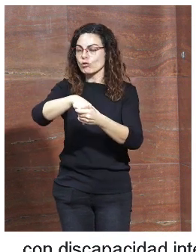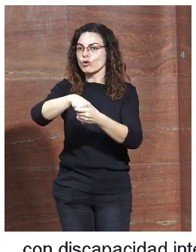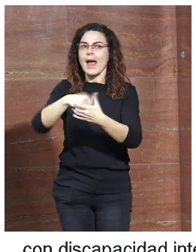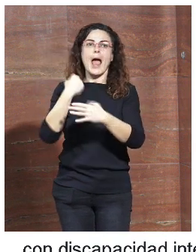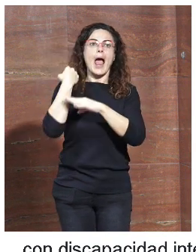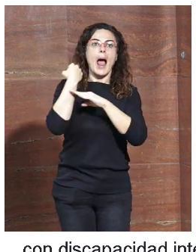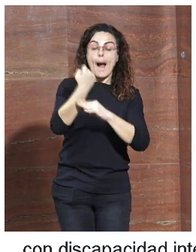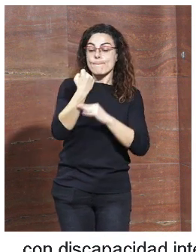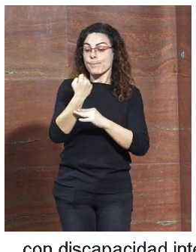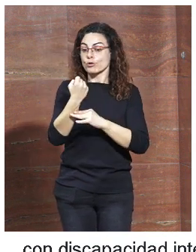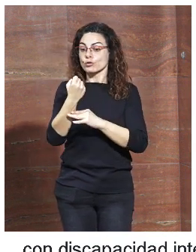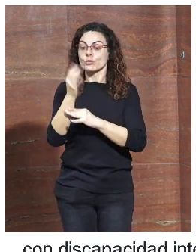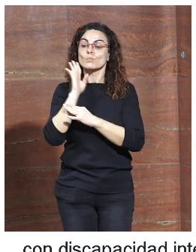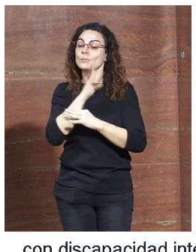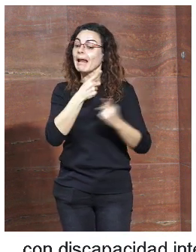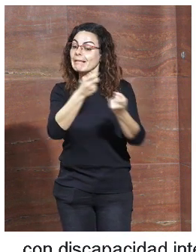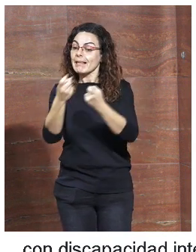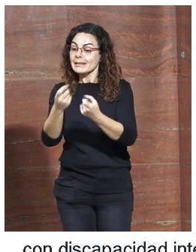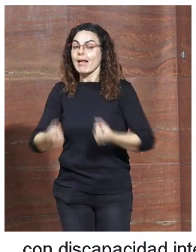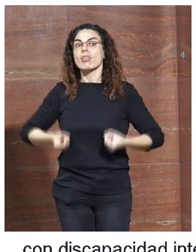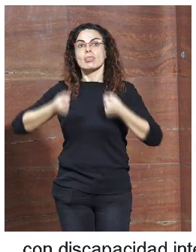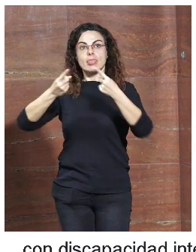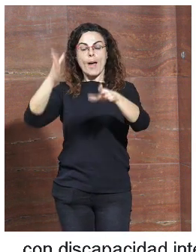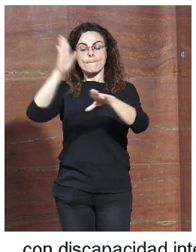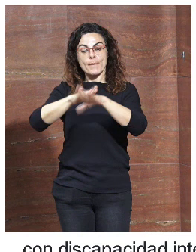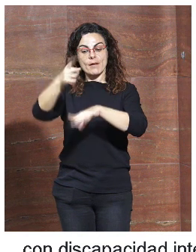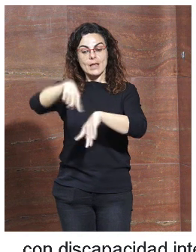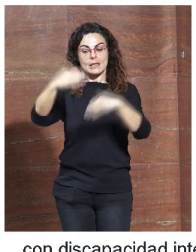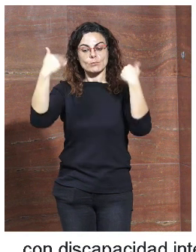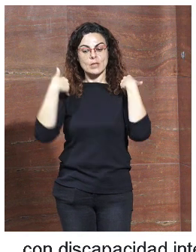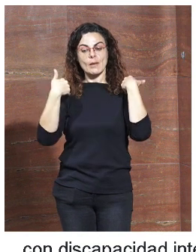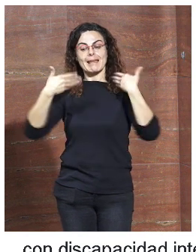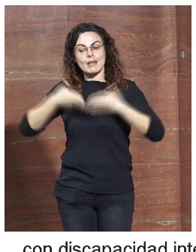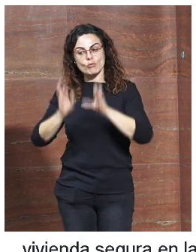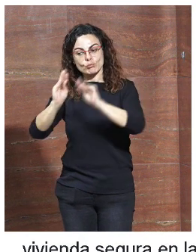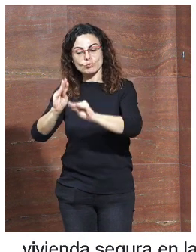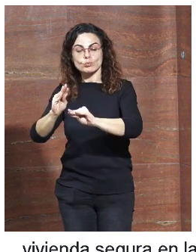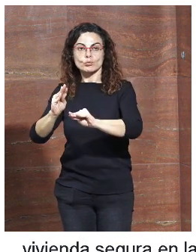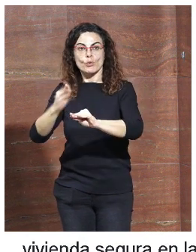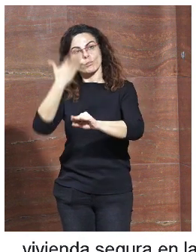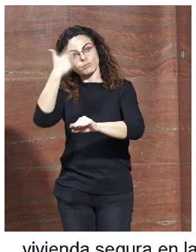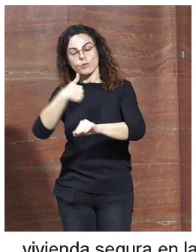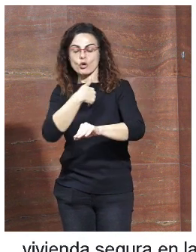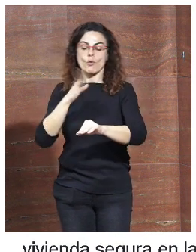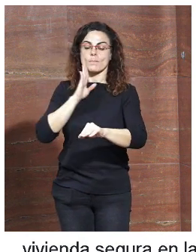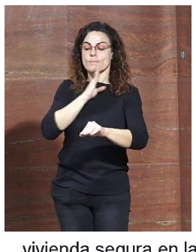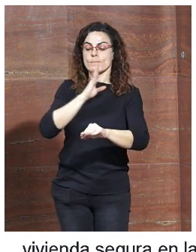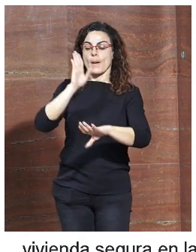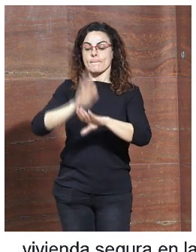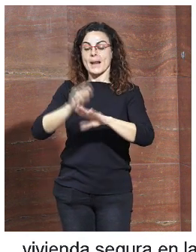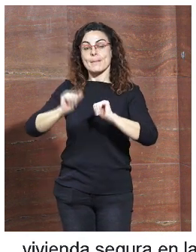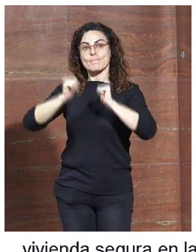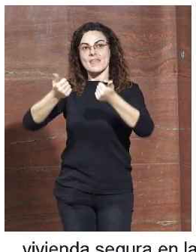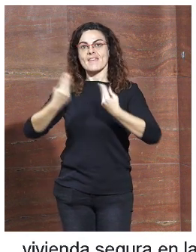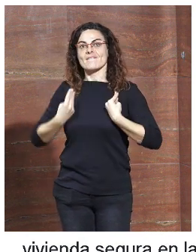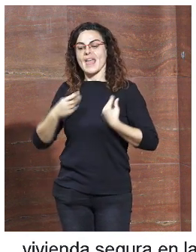los apoyos que necesitan para ser madres y que sirva de trampolín para iniciar un proyecto